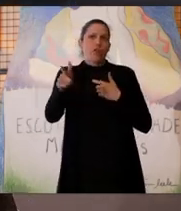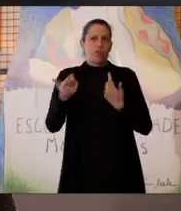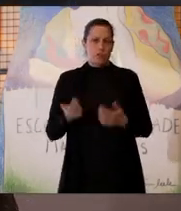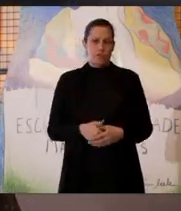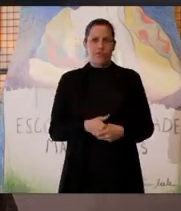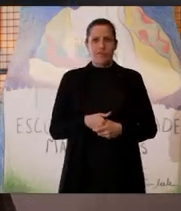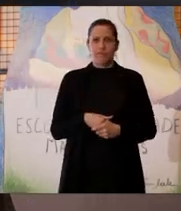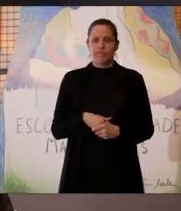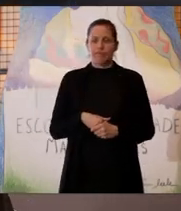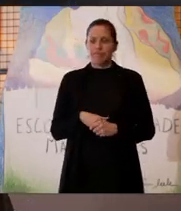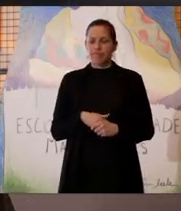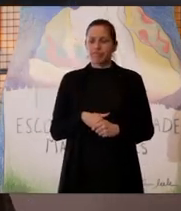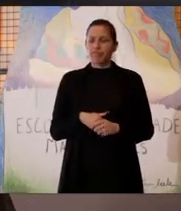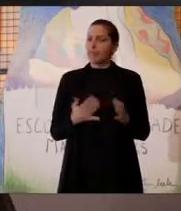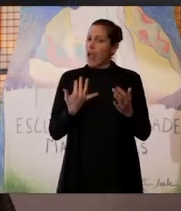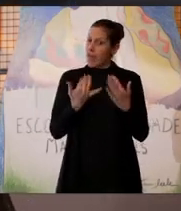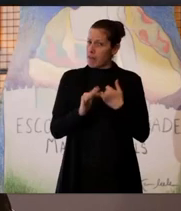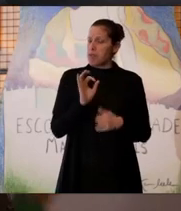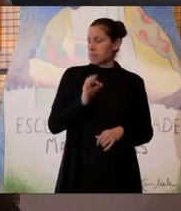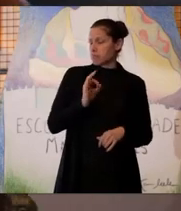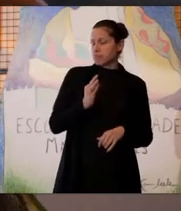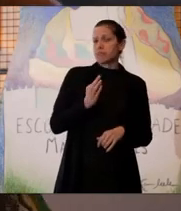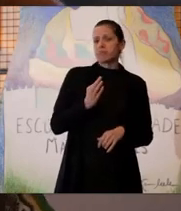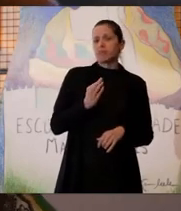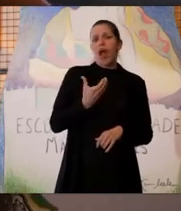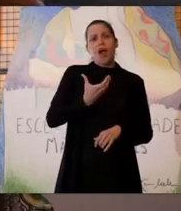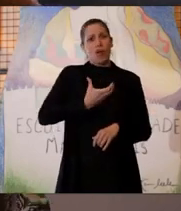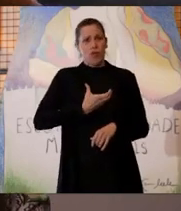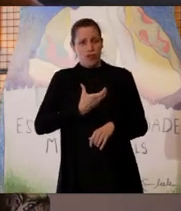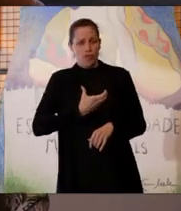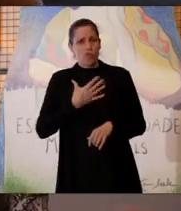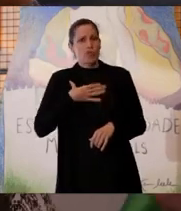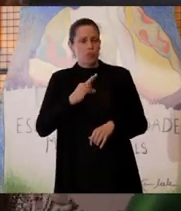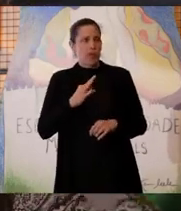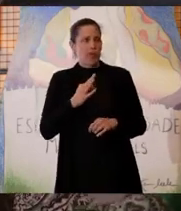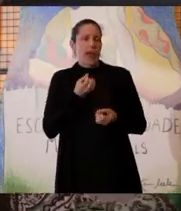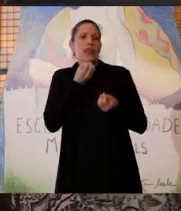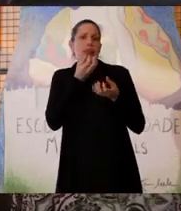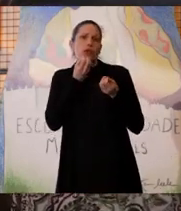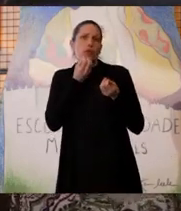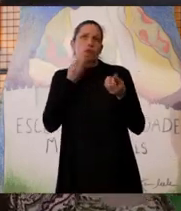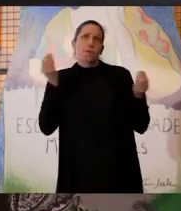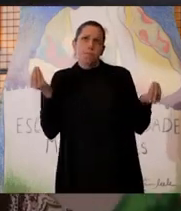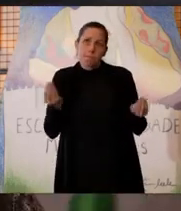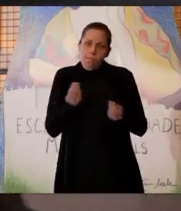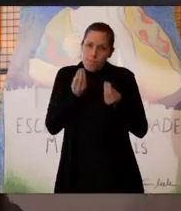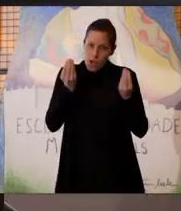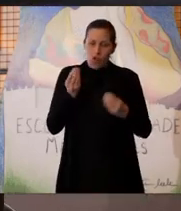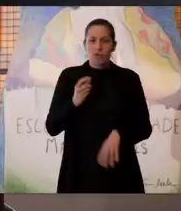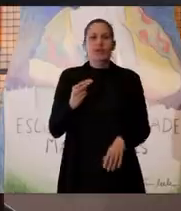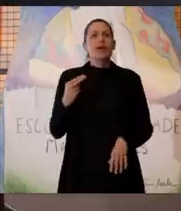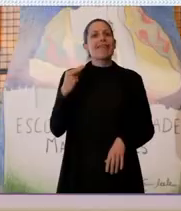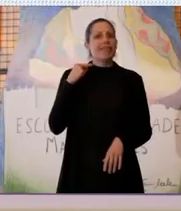si en las corporaciones municipales habrá datos mejores Sí en la diputaciones